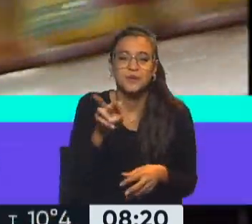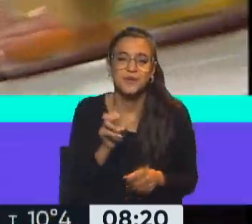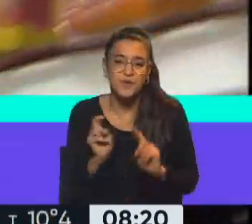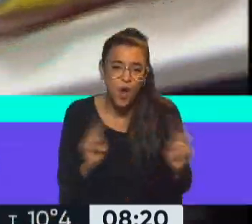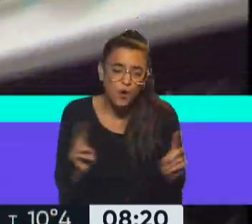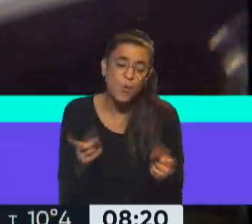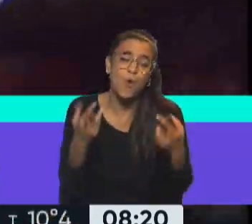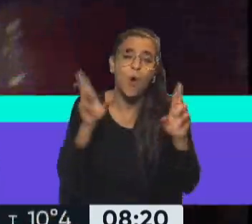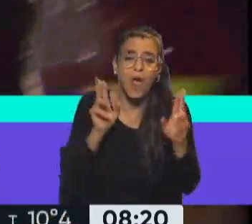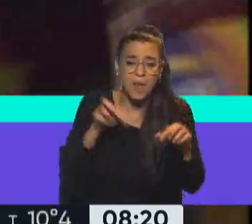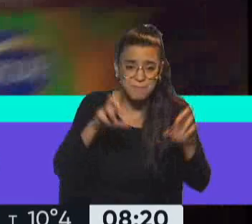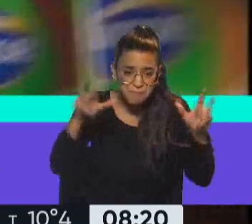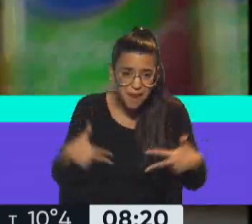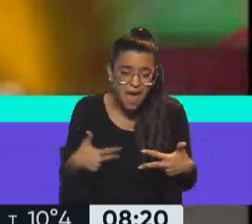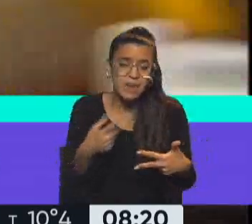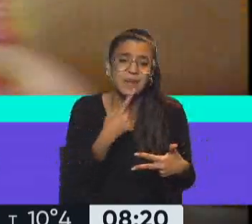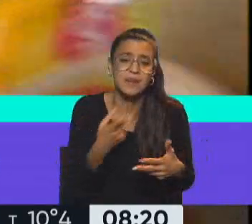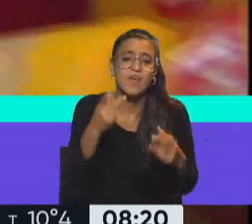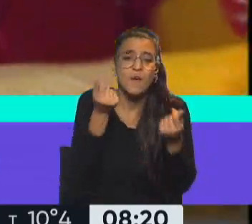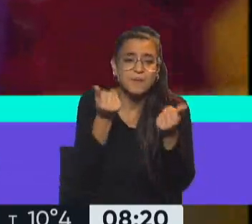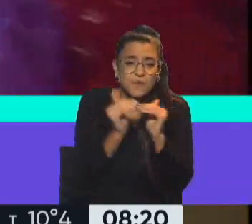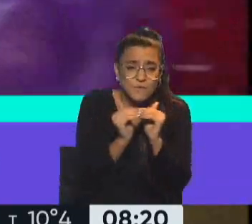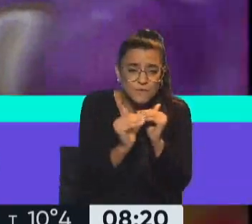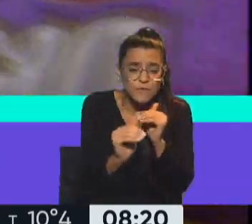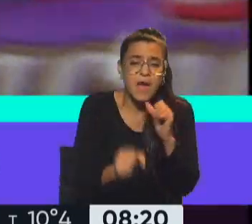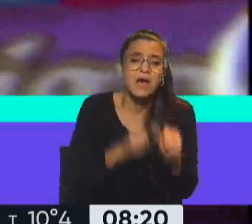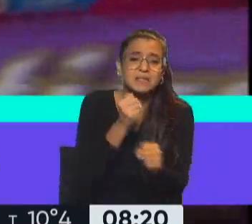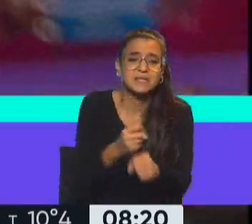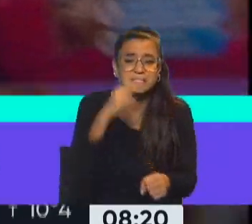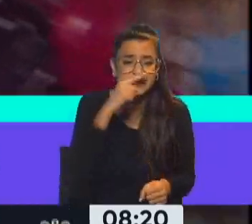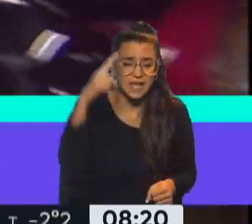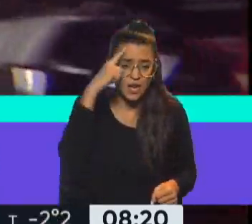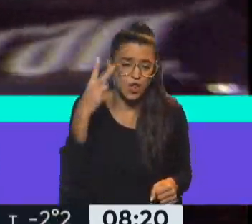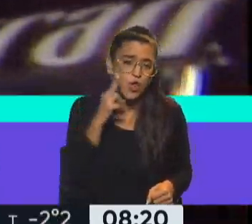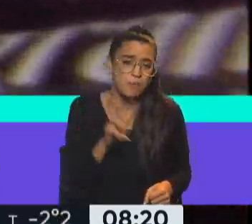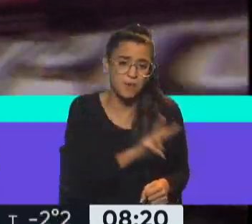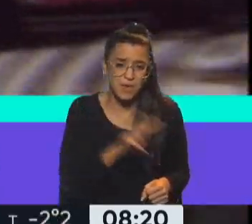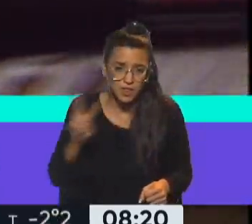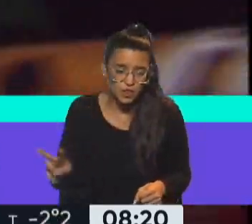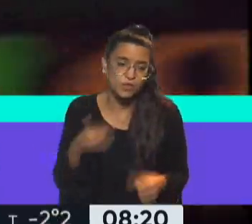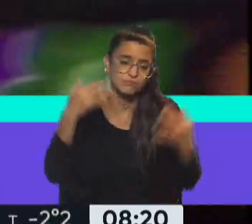plan que va a estar congelado hasta el 7 de enero de 2022 tenga efectos